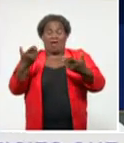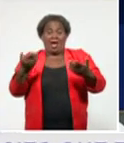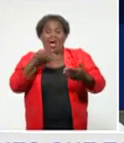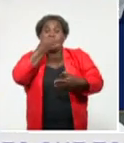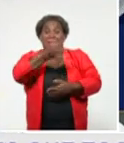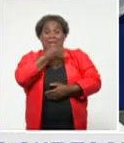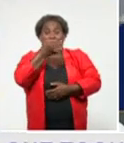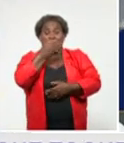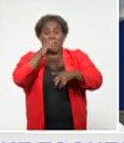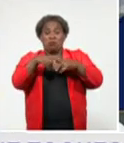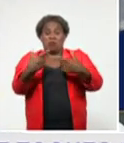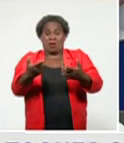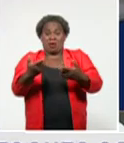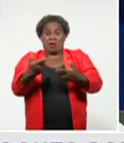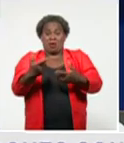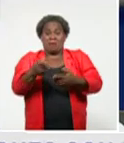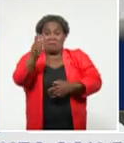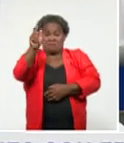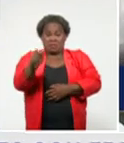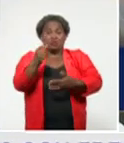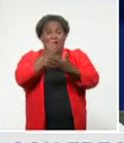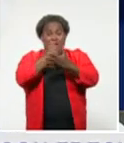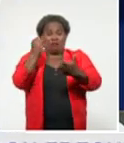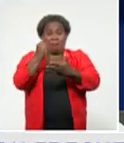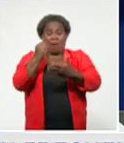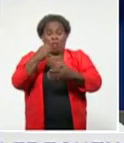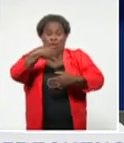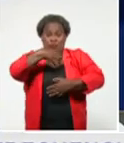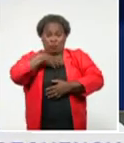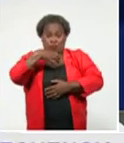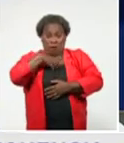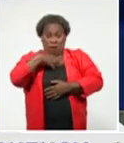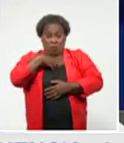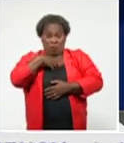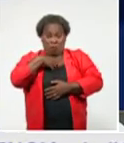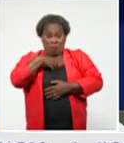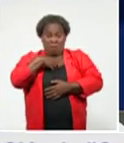a el número de casos confirmados que hemos tenido en